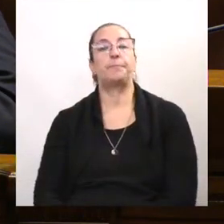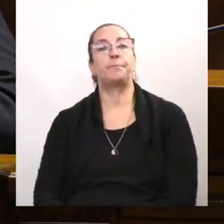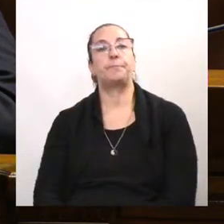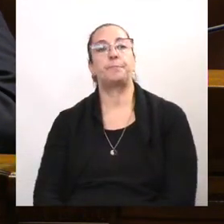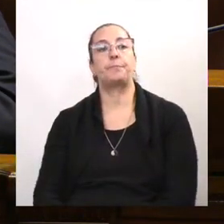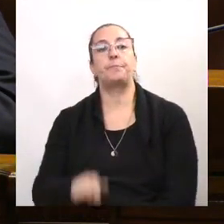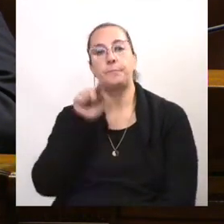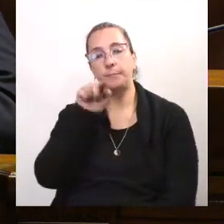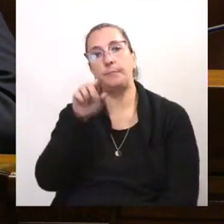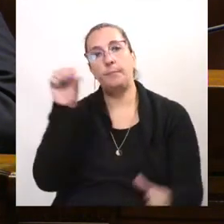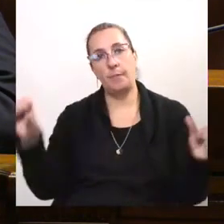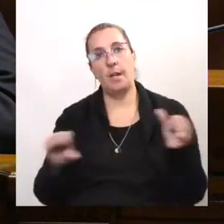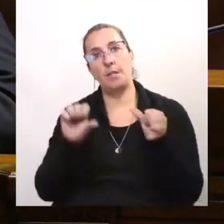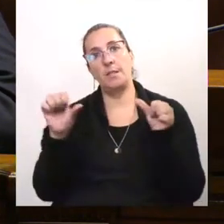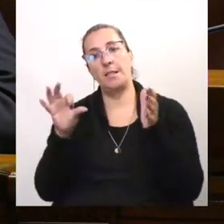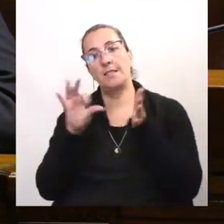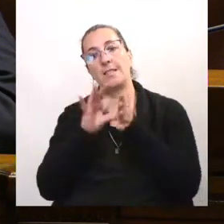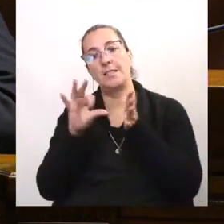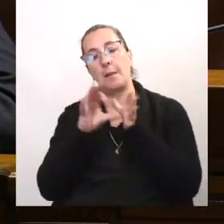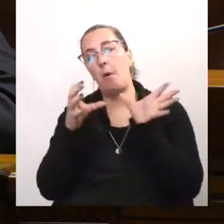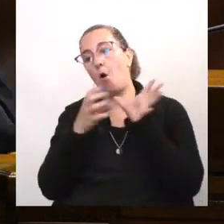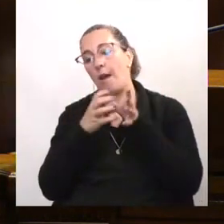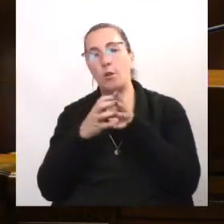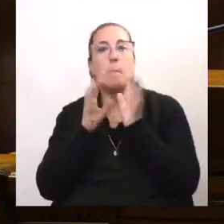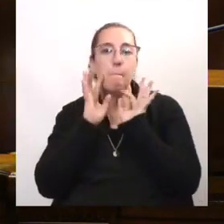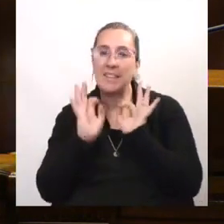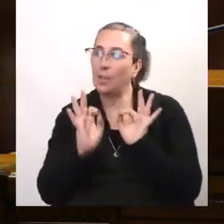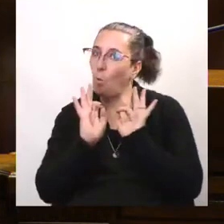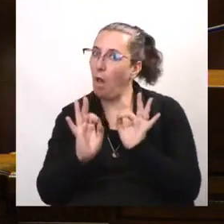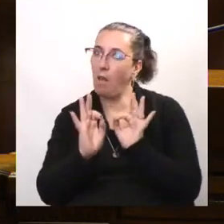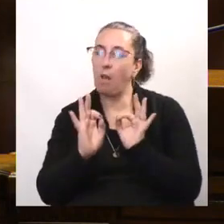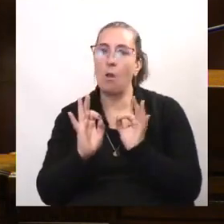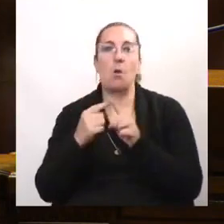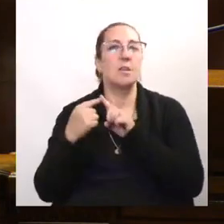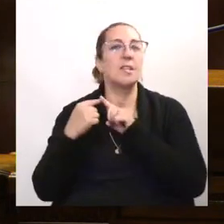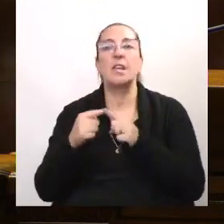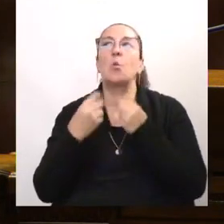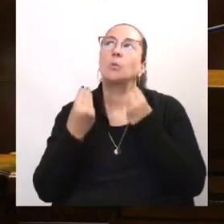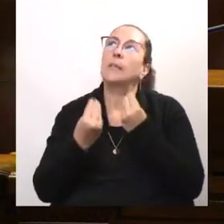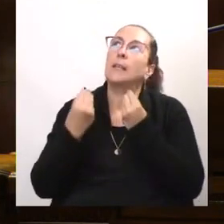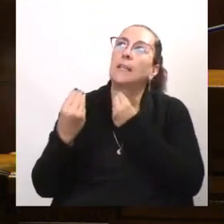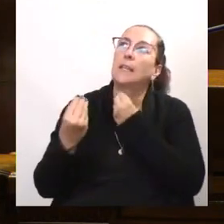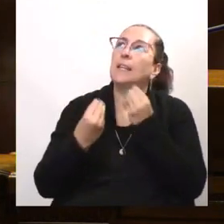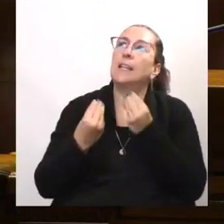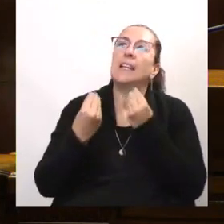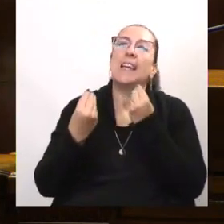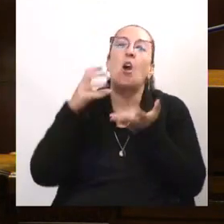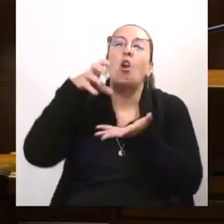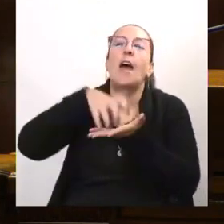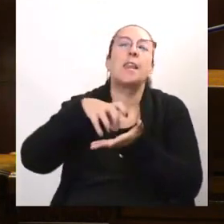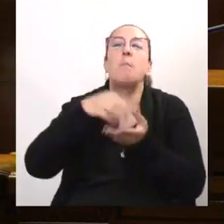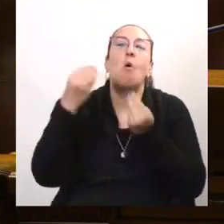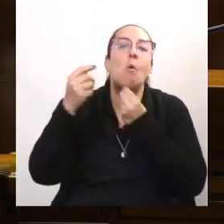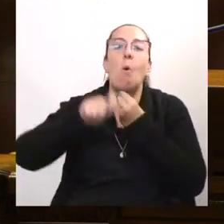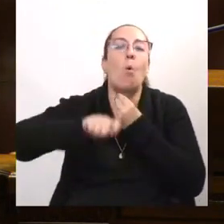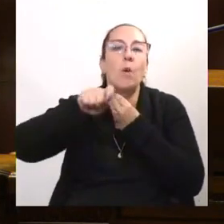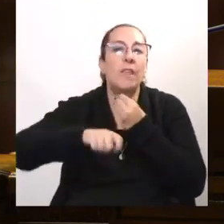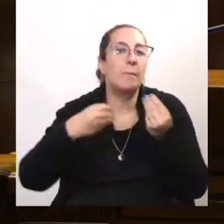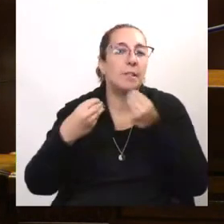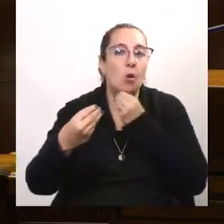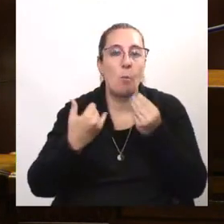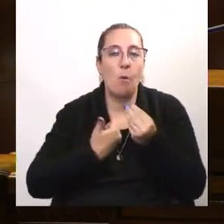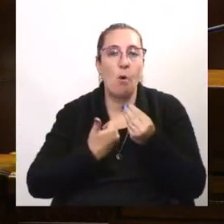Eso lo hace ser un sistema orgánico muy particular cuando se discute su naturaleza jurídica al extremo de llegar